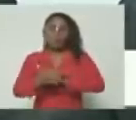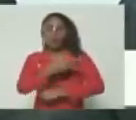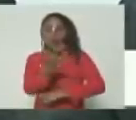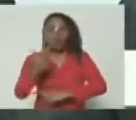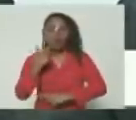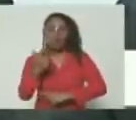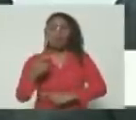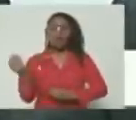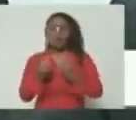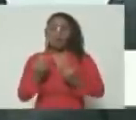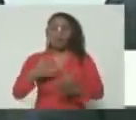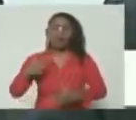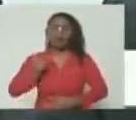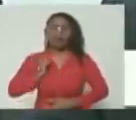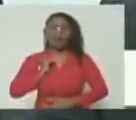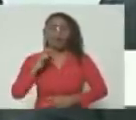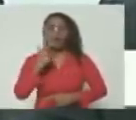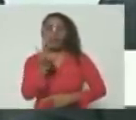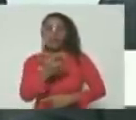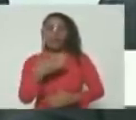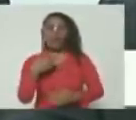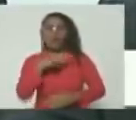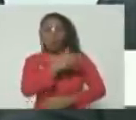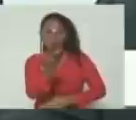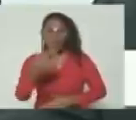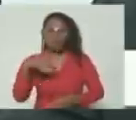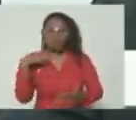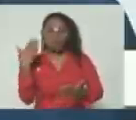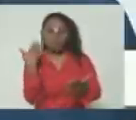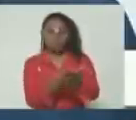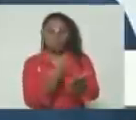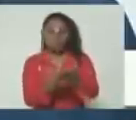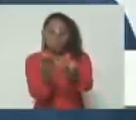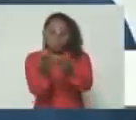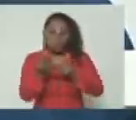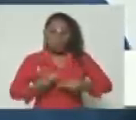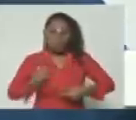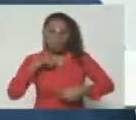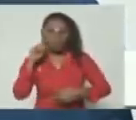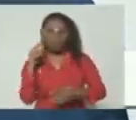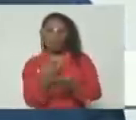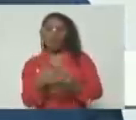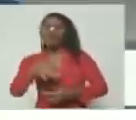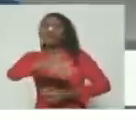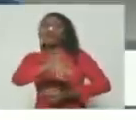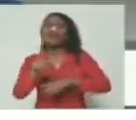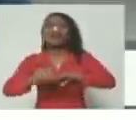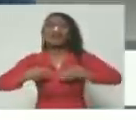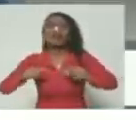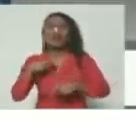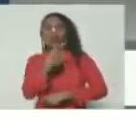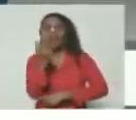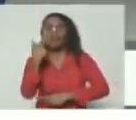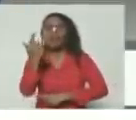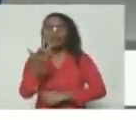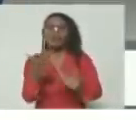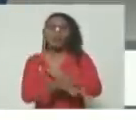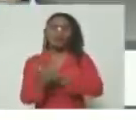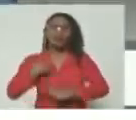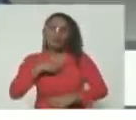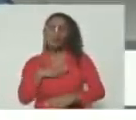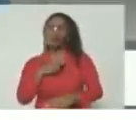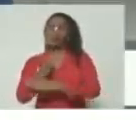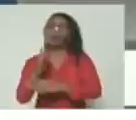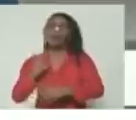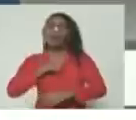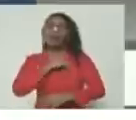ustedes digan, como ustedes digan, y ustedes traen las pruebas. ¿Dónde están esas tierras que dicen ustedes? ¿Dónde? Y nosotros llevamos las nuestras